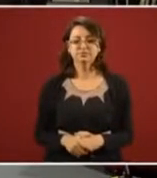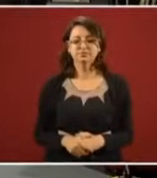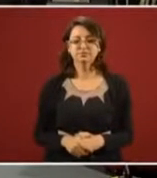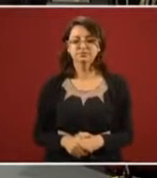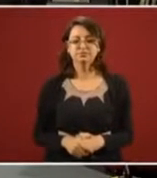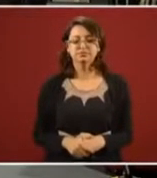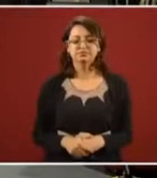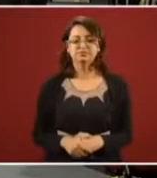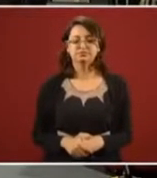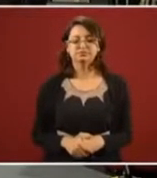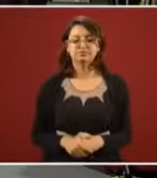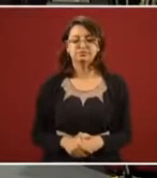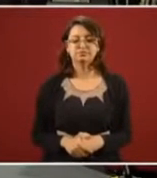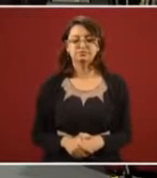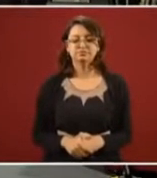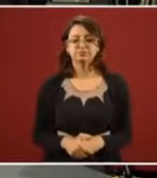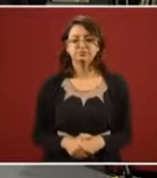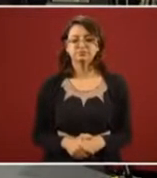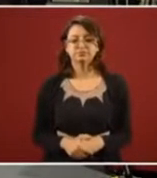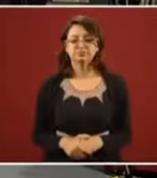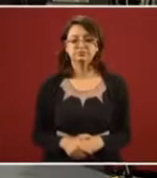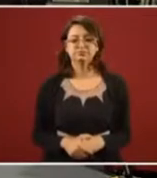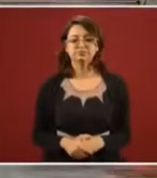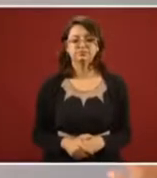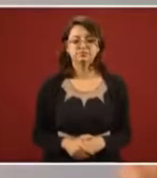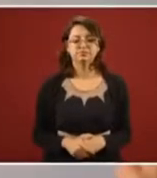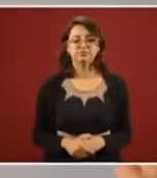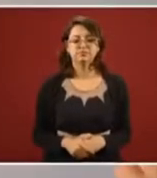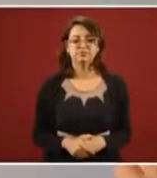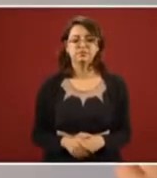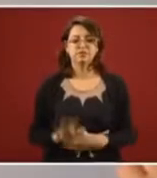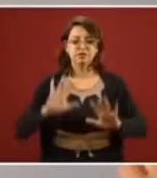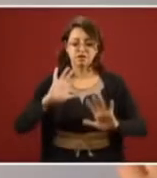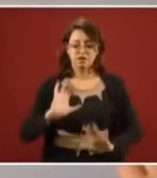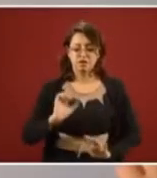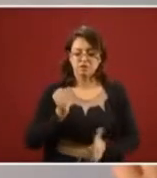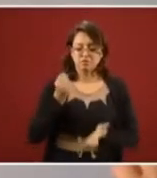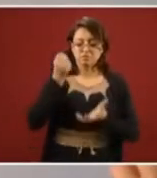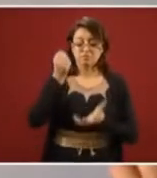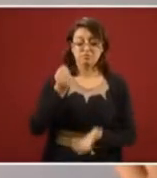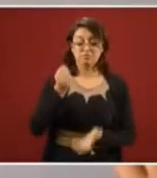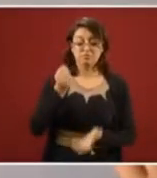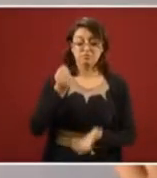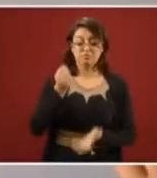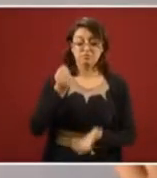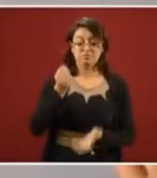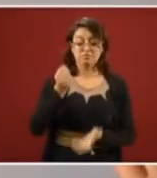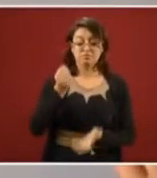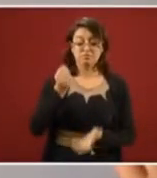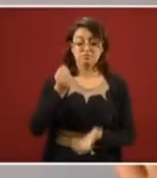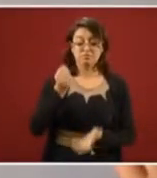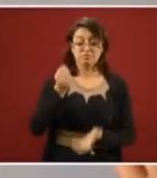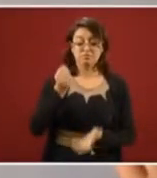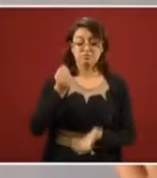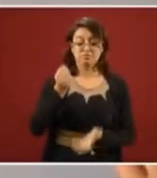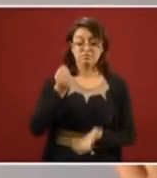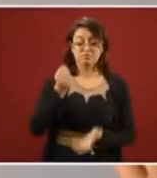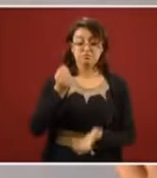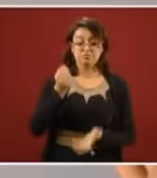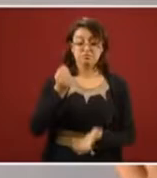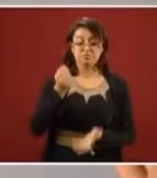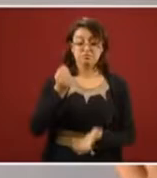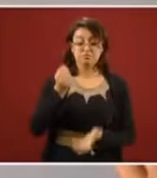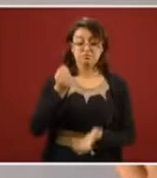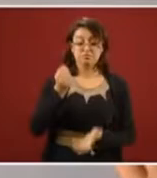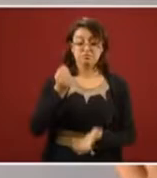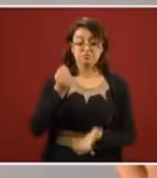vamos a que alcance ahora es menos sobre igual estuviese face jones